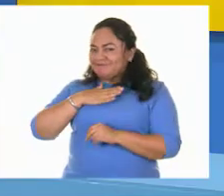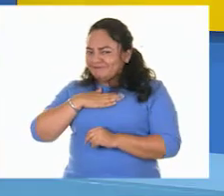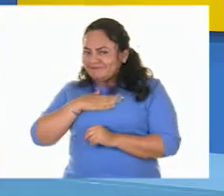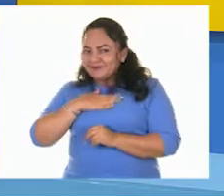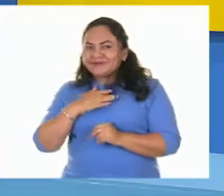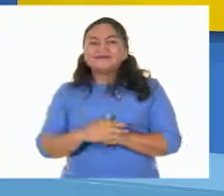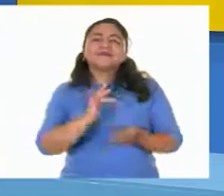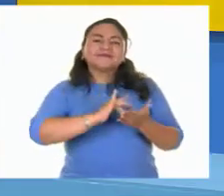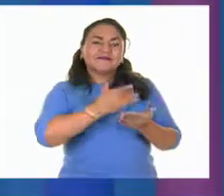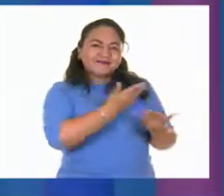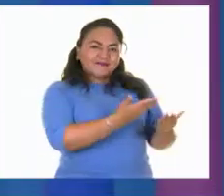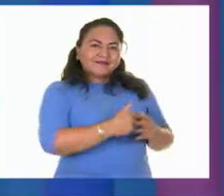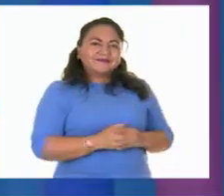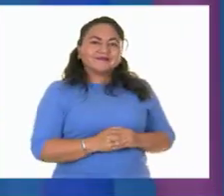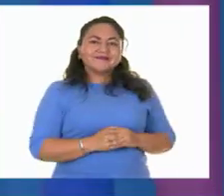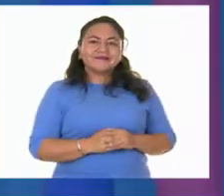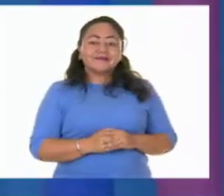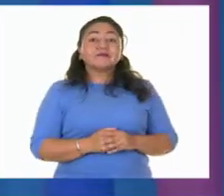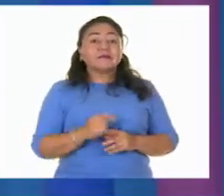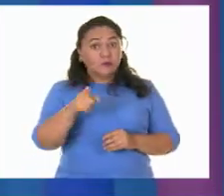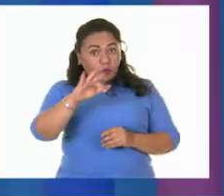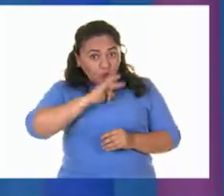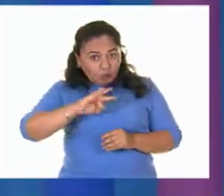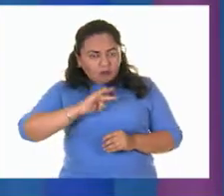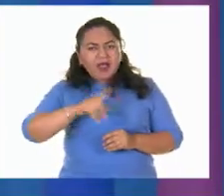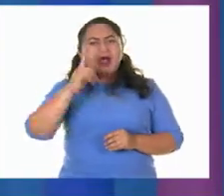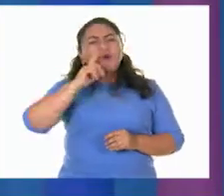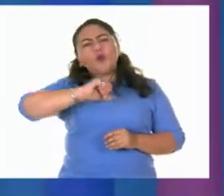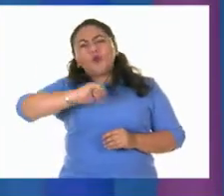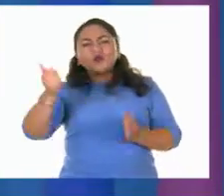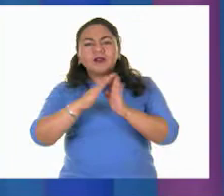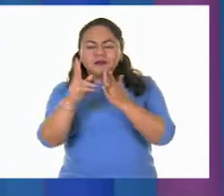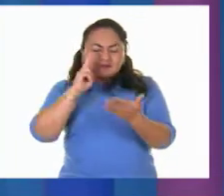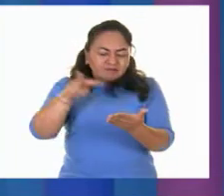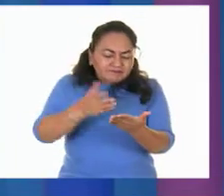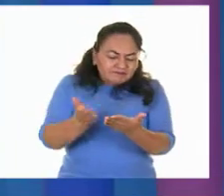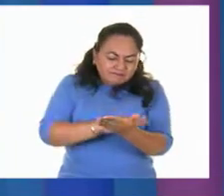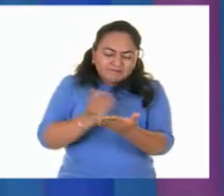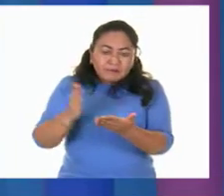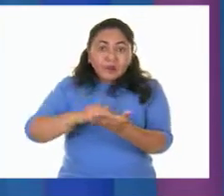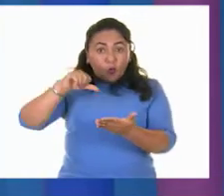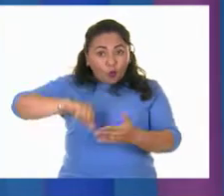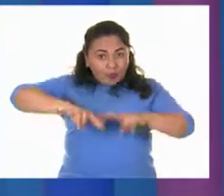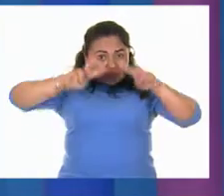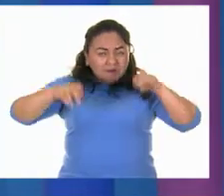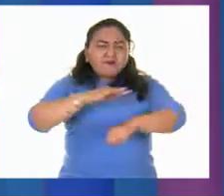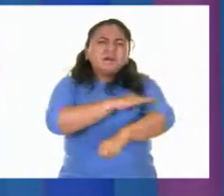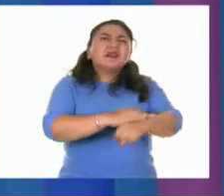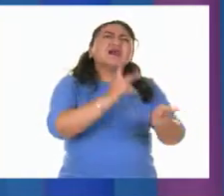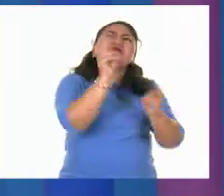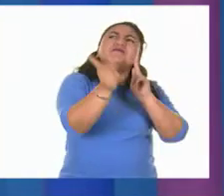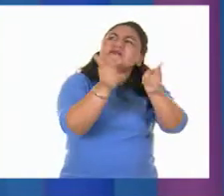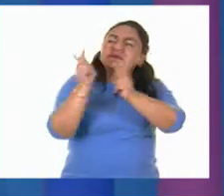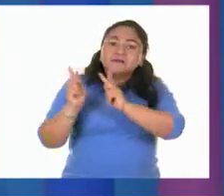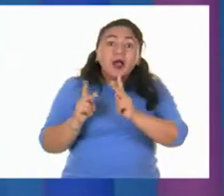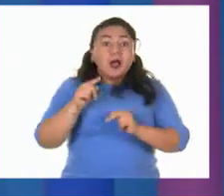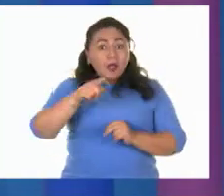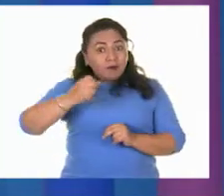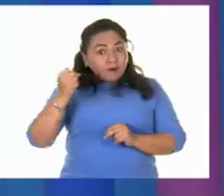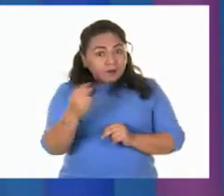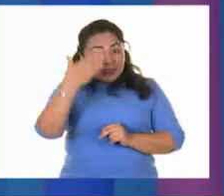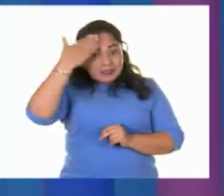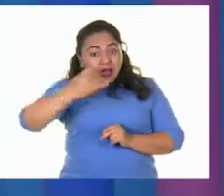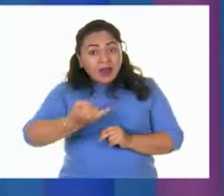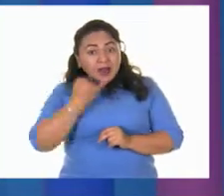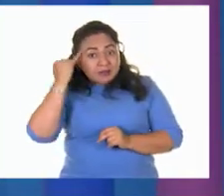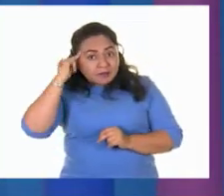nosotros. Gracias a ti, Jenny. Si te es posible, consulta otros libros y comenta el tema de hoy con tu familia. Si tienes la fortuna de hablar